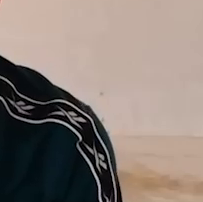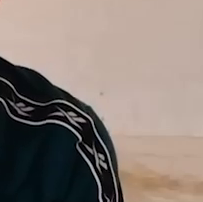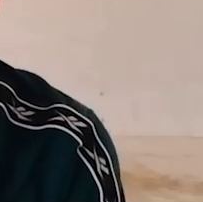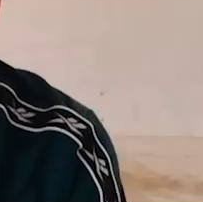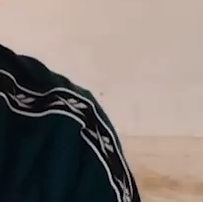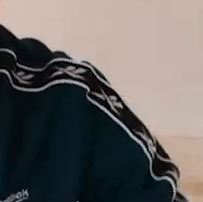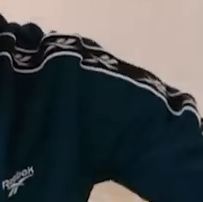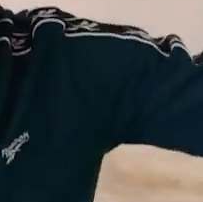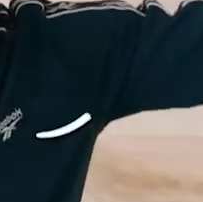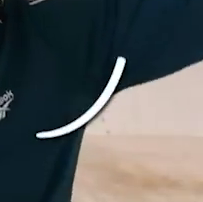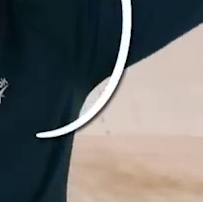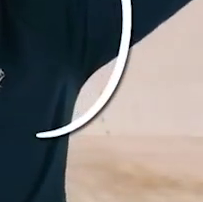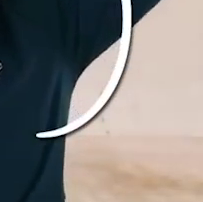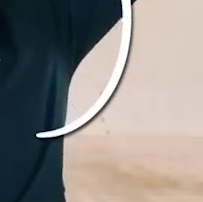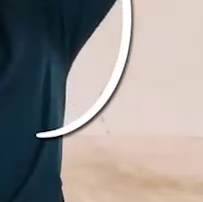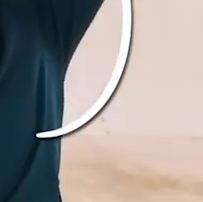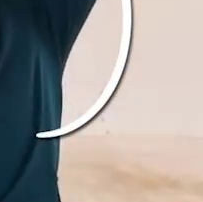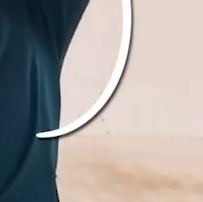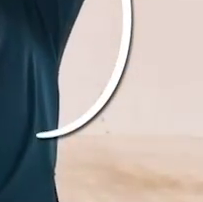exhalamos,